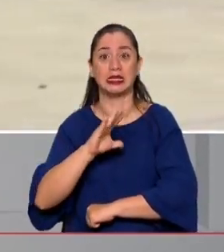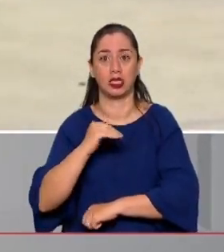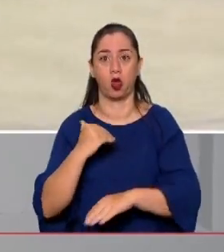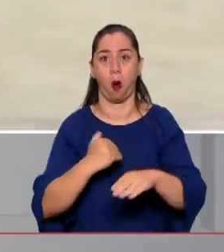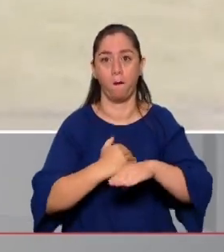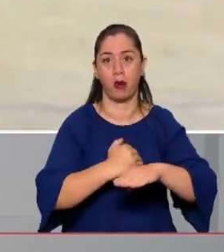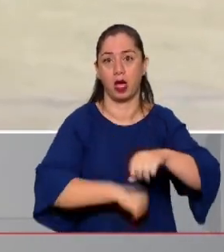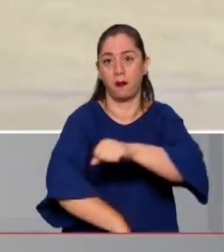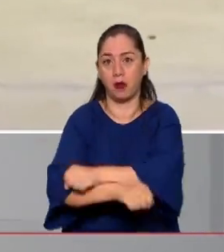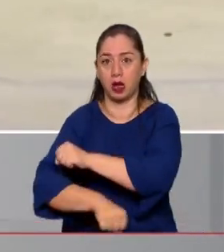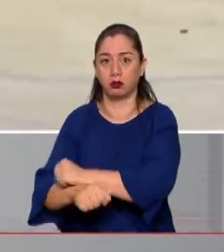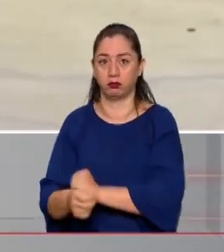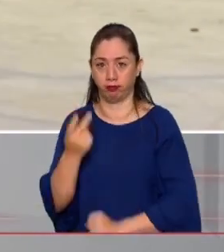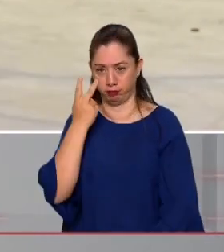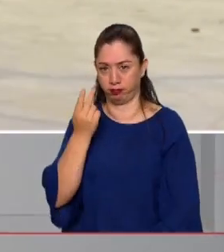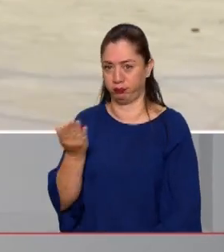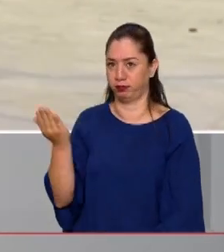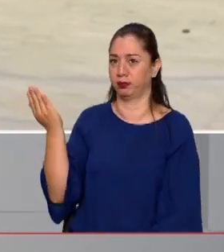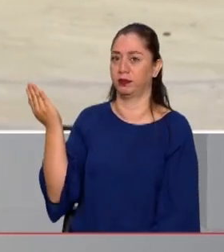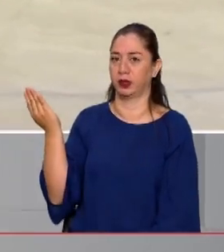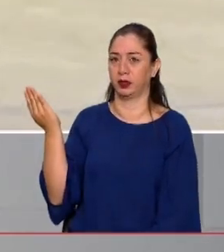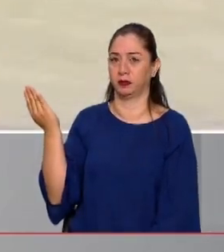5 victorias en 5 partidos. Miren las escenas de estas chicas,